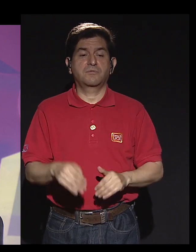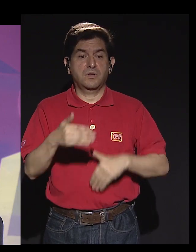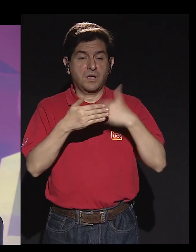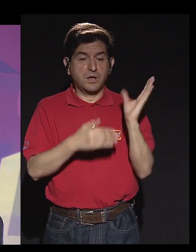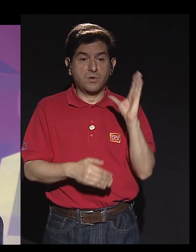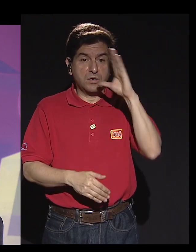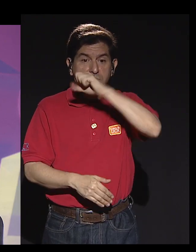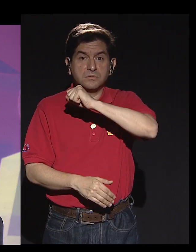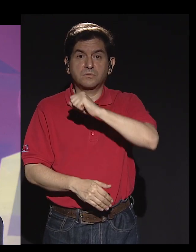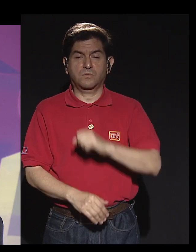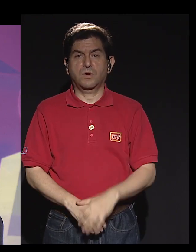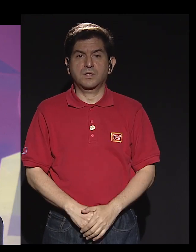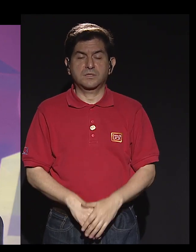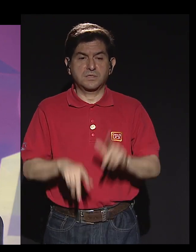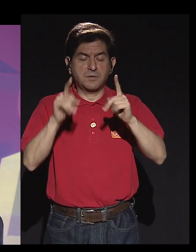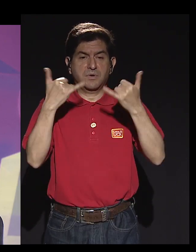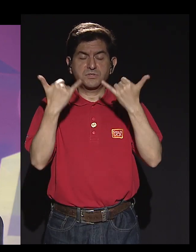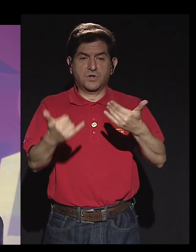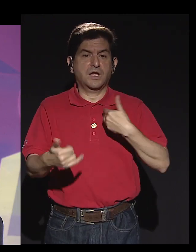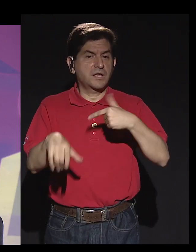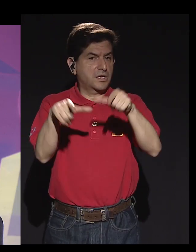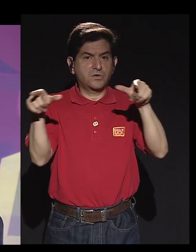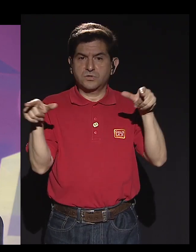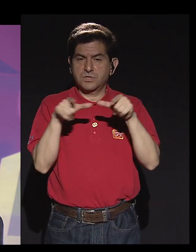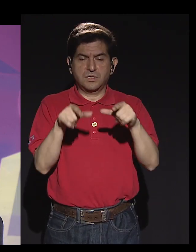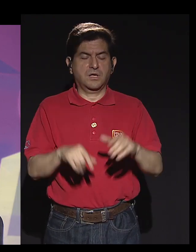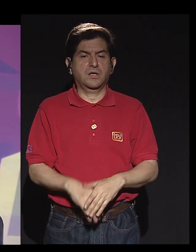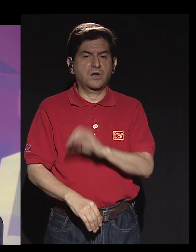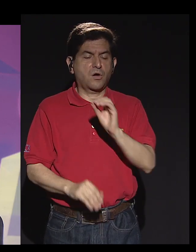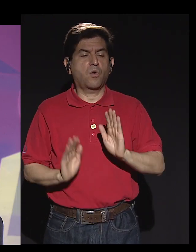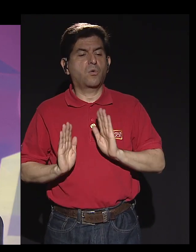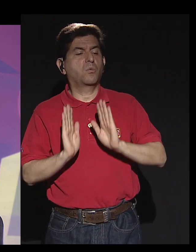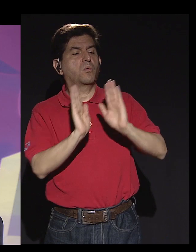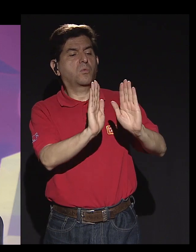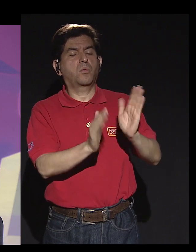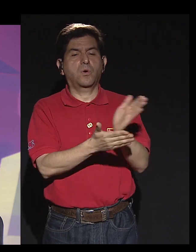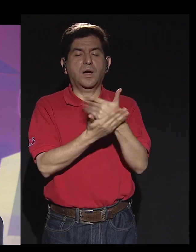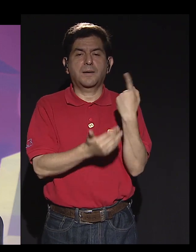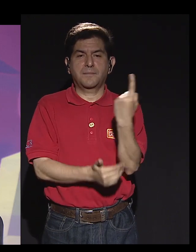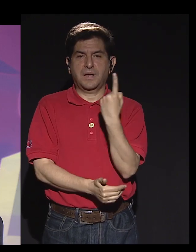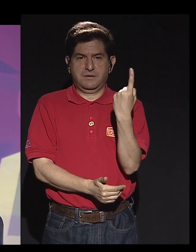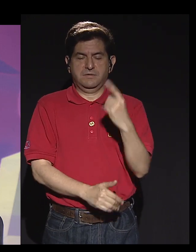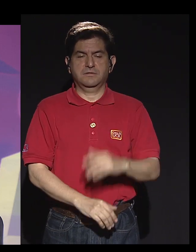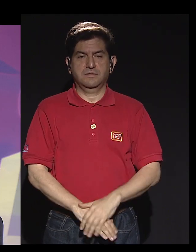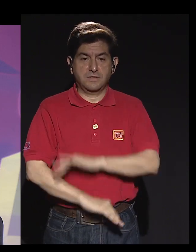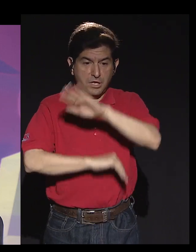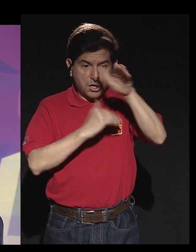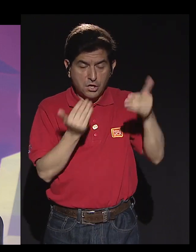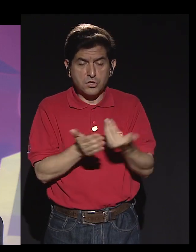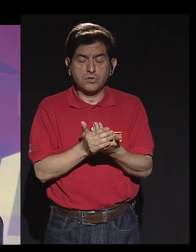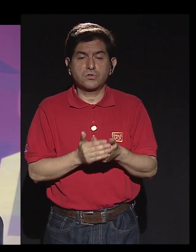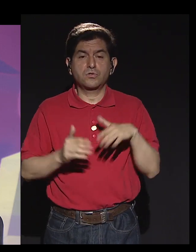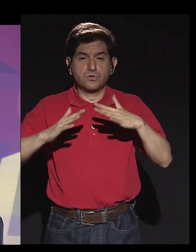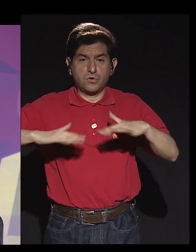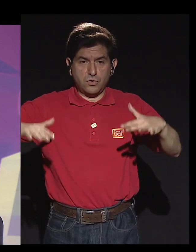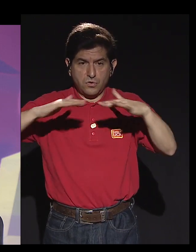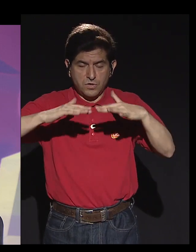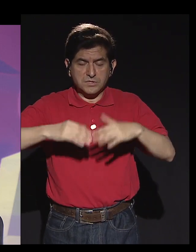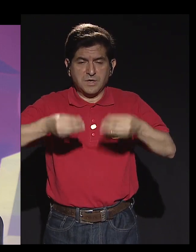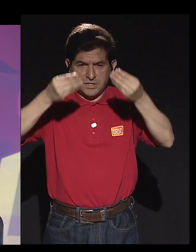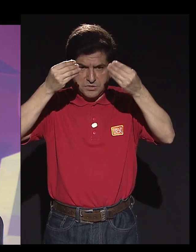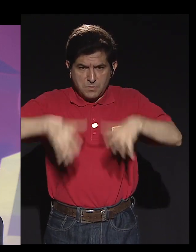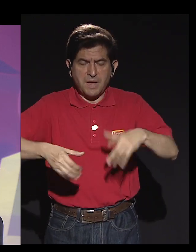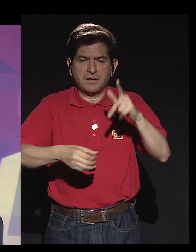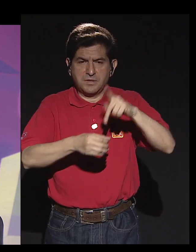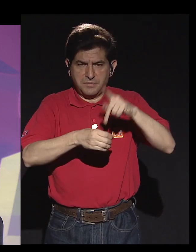bien, y después se dan cuenta que efectivamente ya no tienen la propiedad, ¿verdad? O que se les relegó solamente una parte. Y todo eso va robando